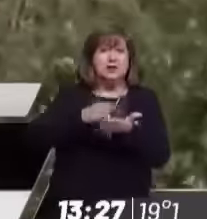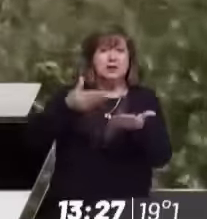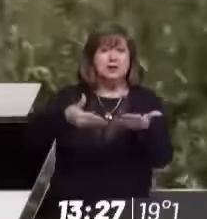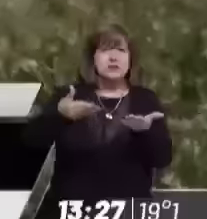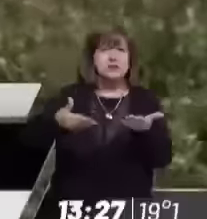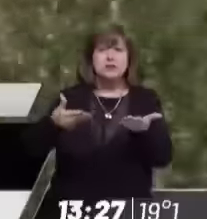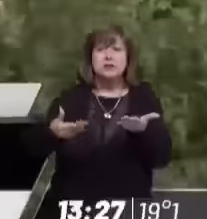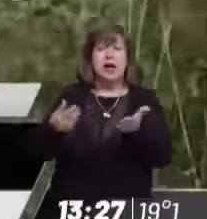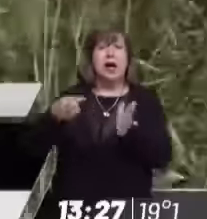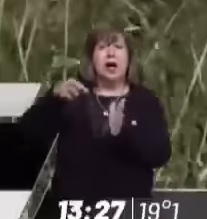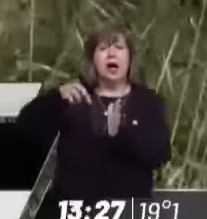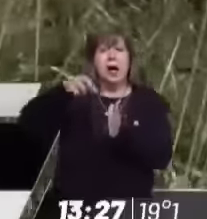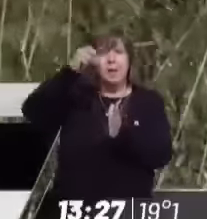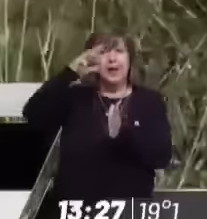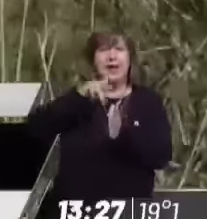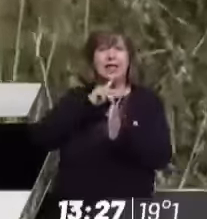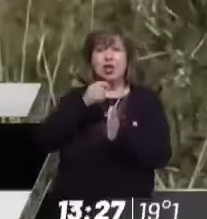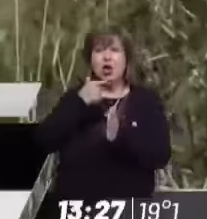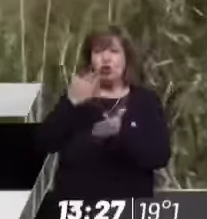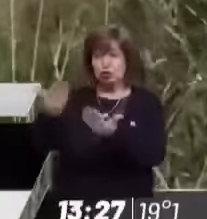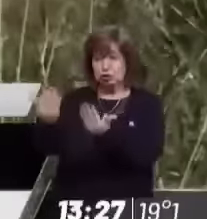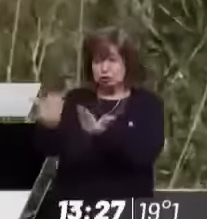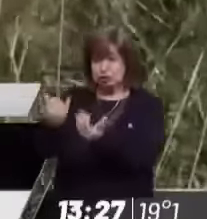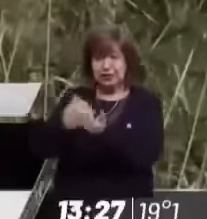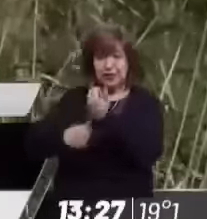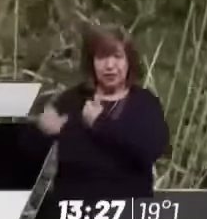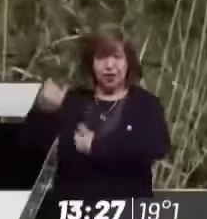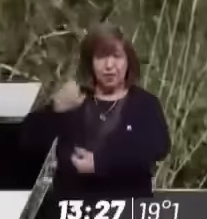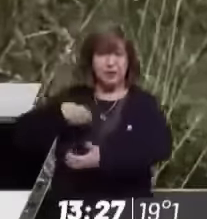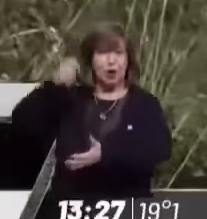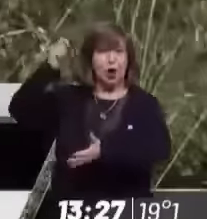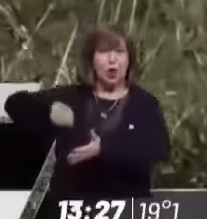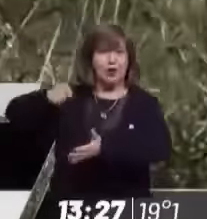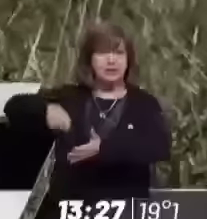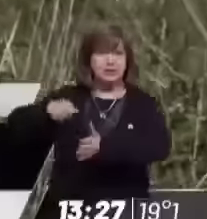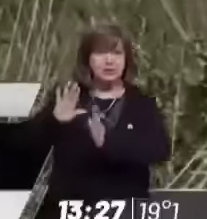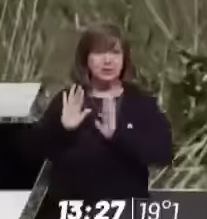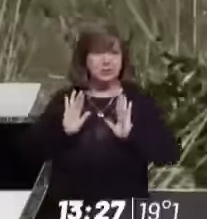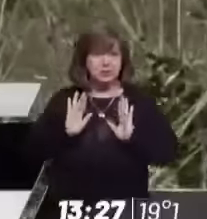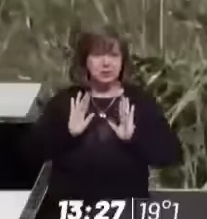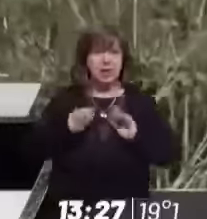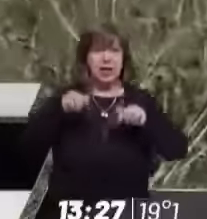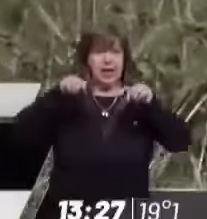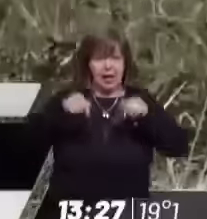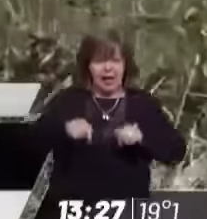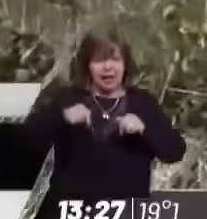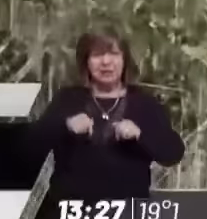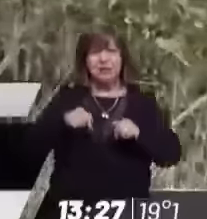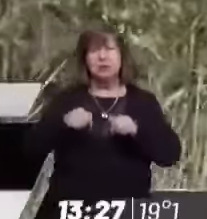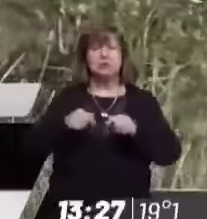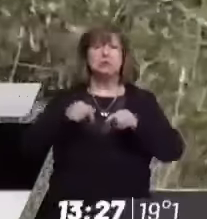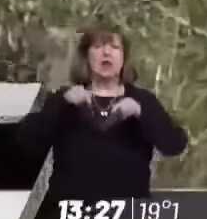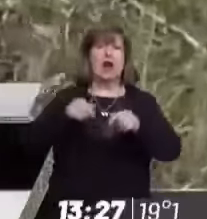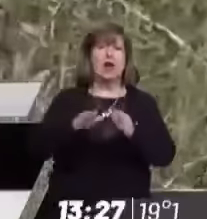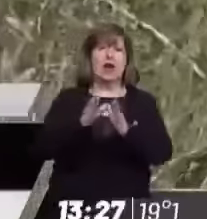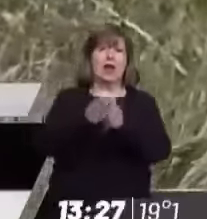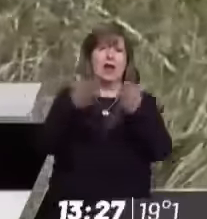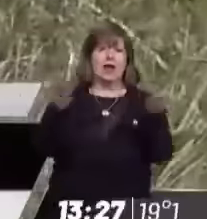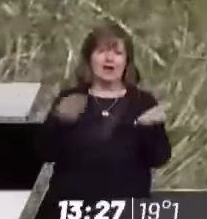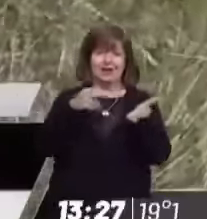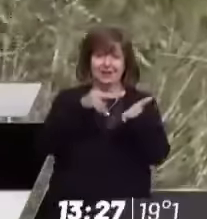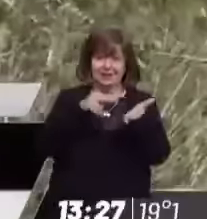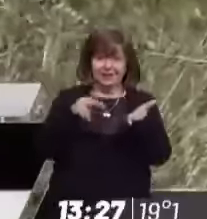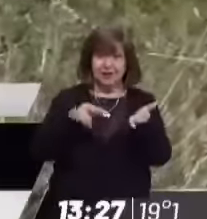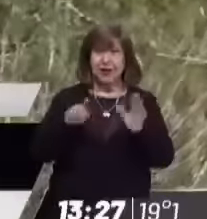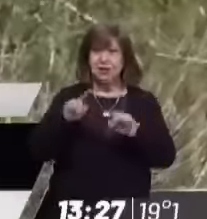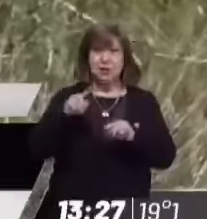los peritajes y las pruebas que tiene. Y eso es lo que se va a conocer en pocas horas, y por eso nosotros estamos más